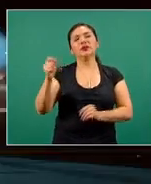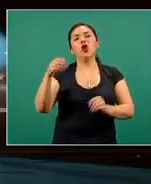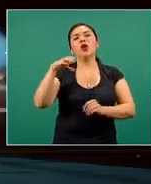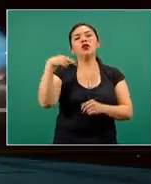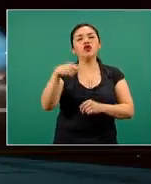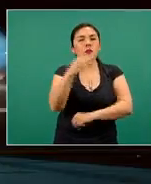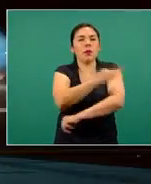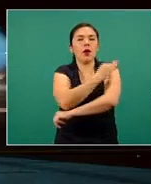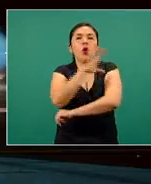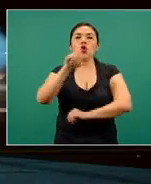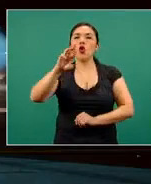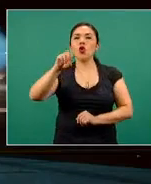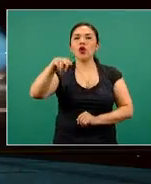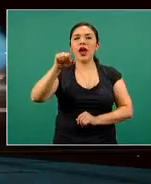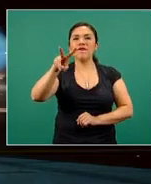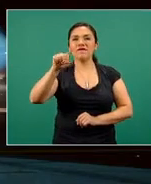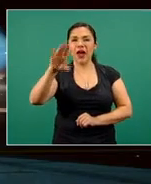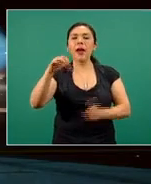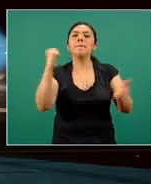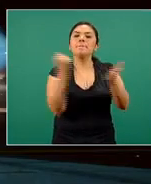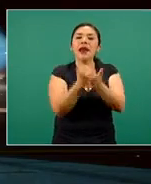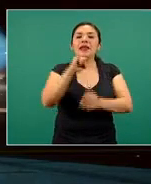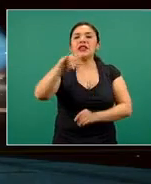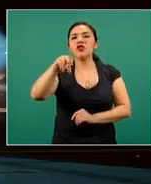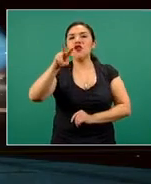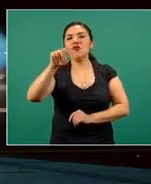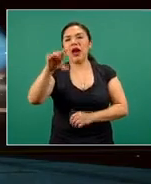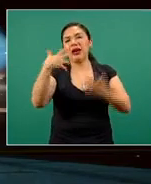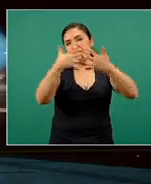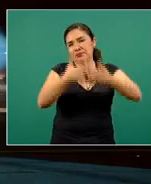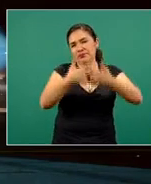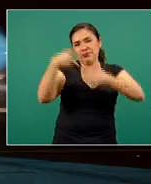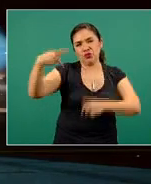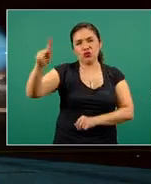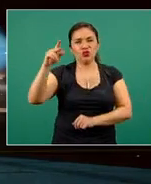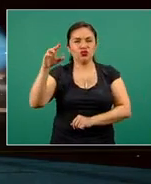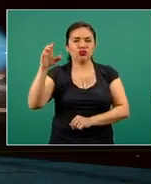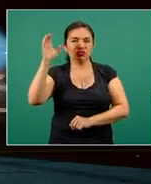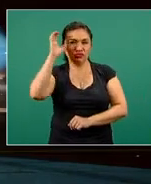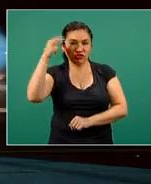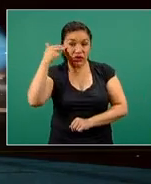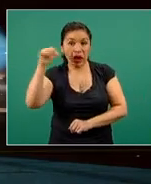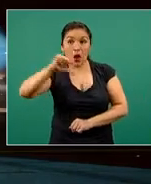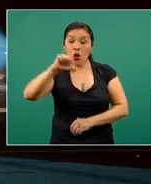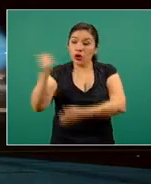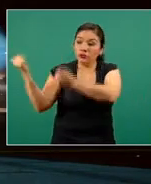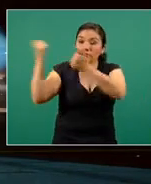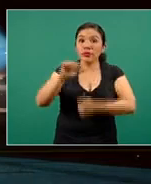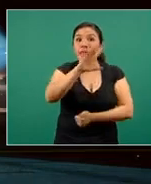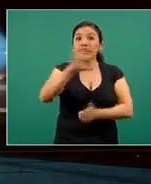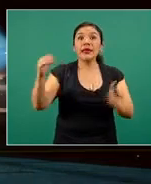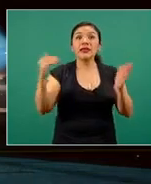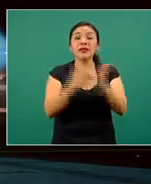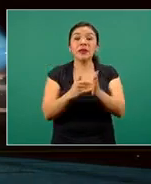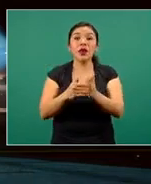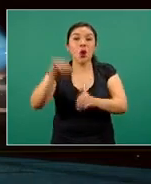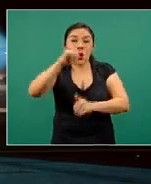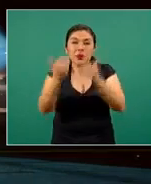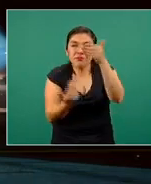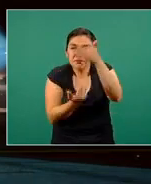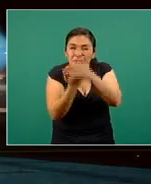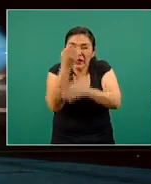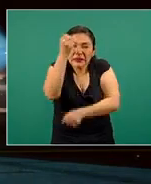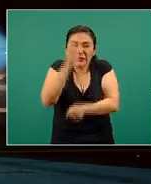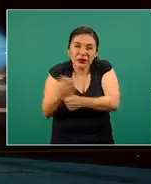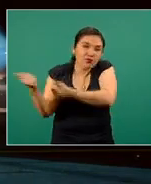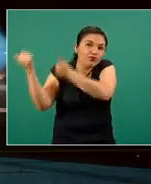vacuna, Sinovac el nombre de la compañía china que la fabrica, y hoy tuvimos 500,000 dosis en este embarque que llegó muy temprano